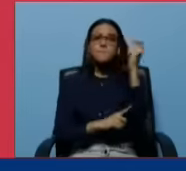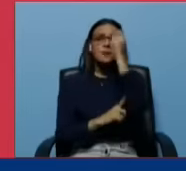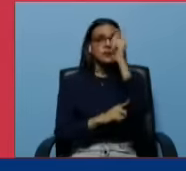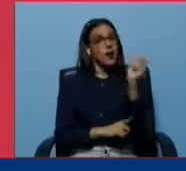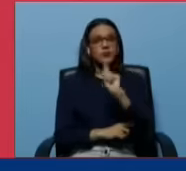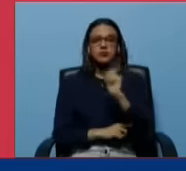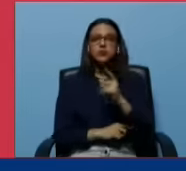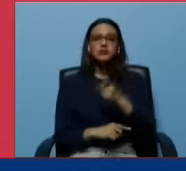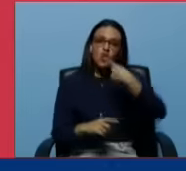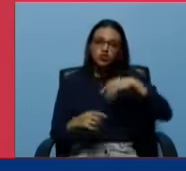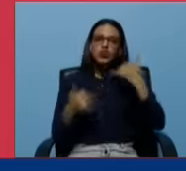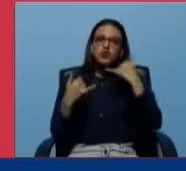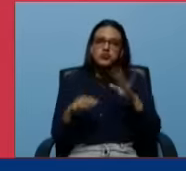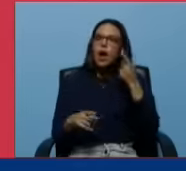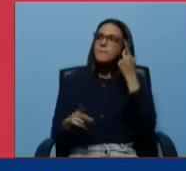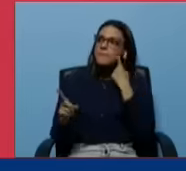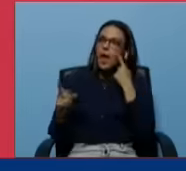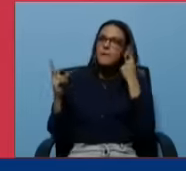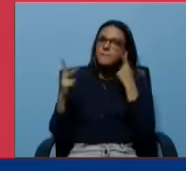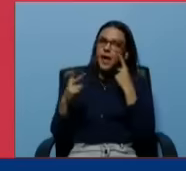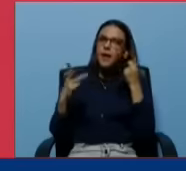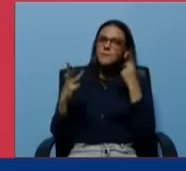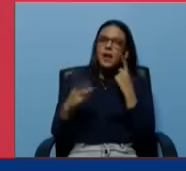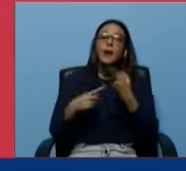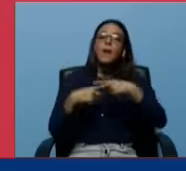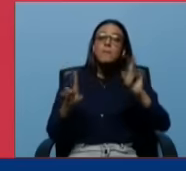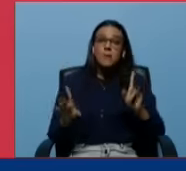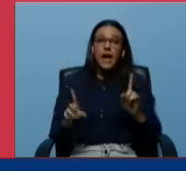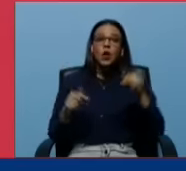pero tiene características muy particulares.